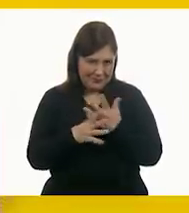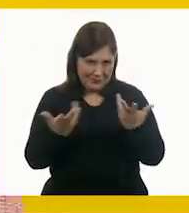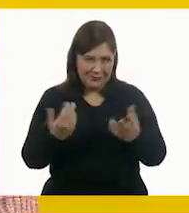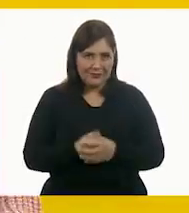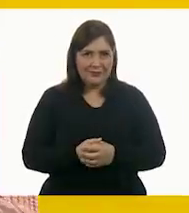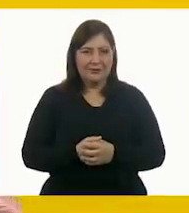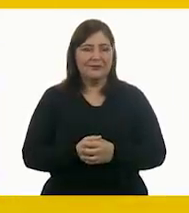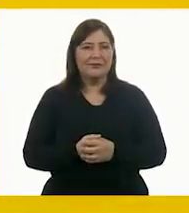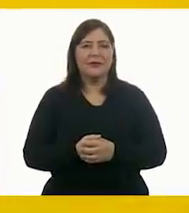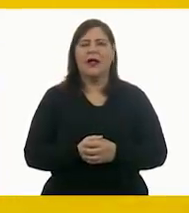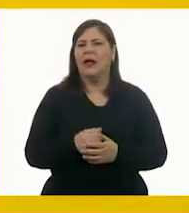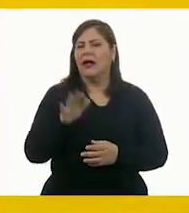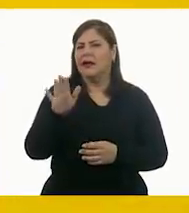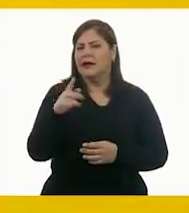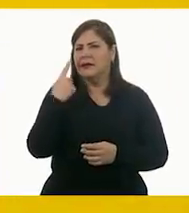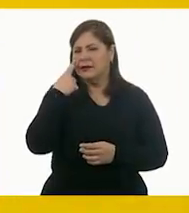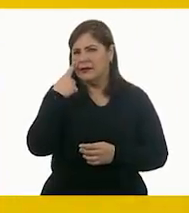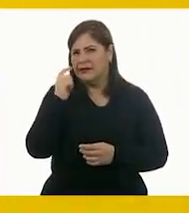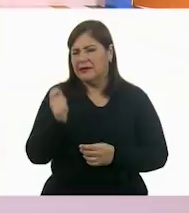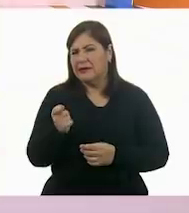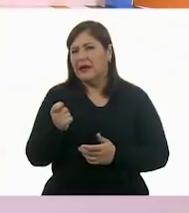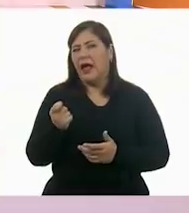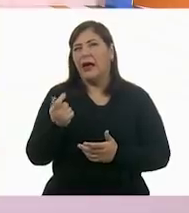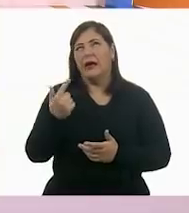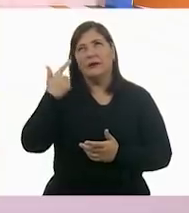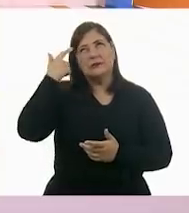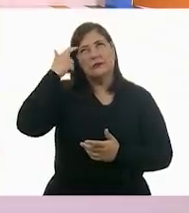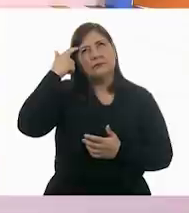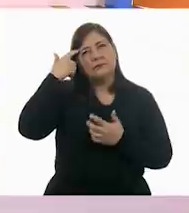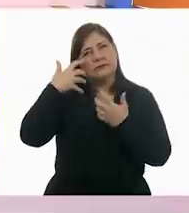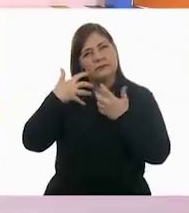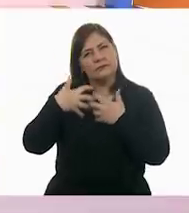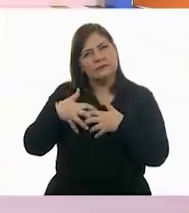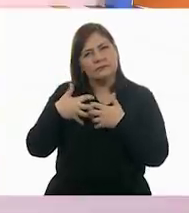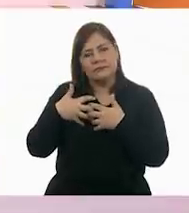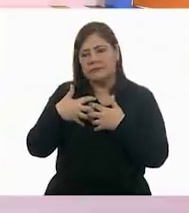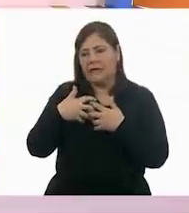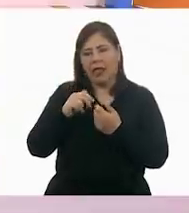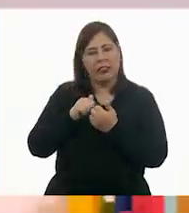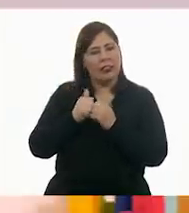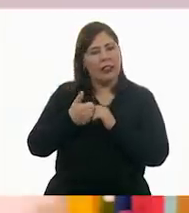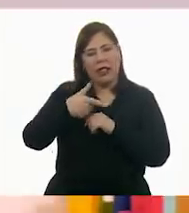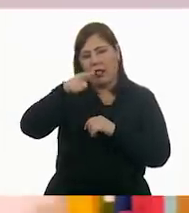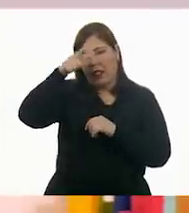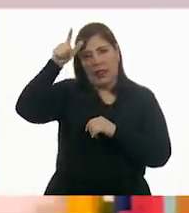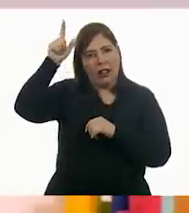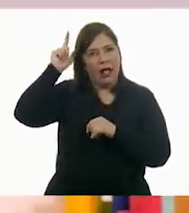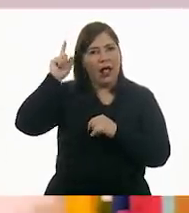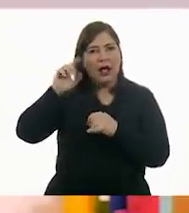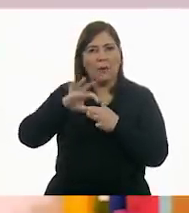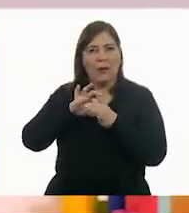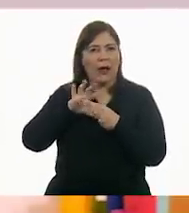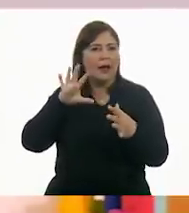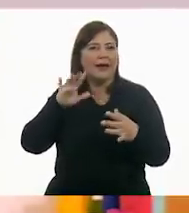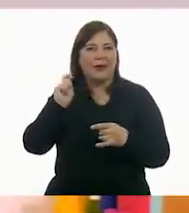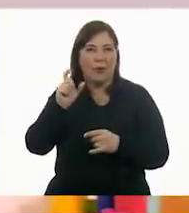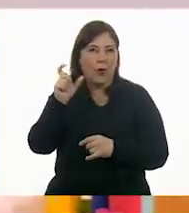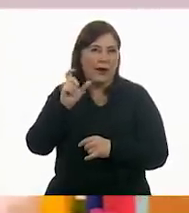bien. Hablando de que nuestro cerebro se vuelve como loquito cuando tenemos una